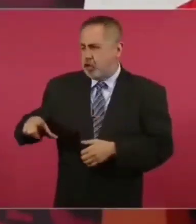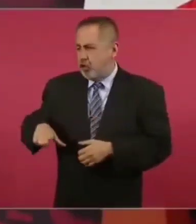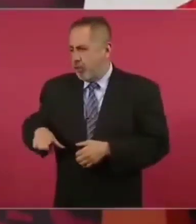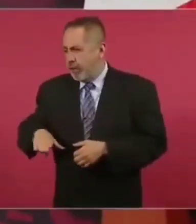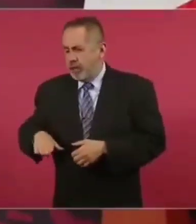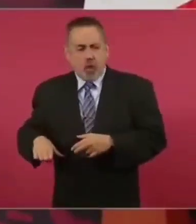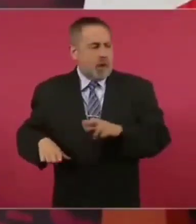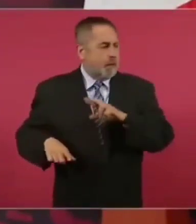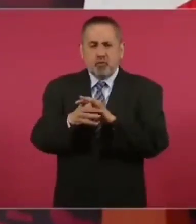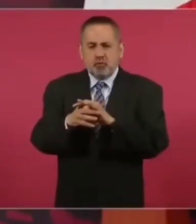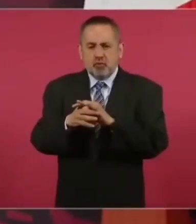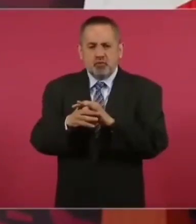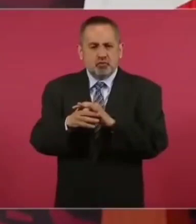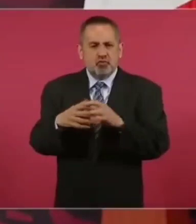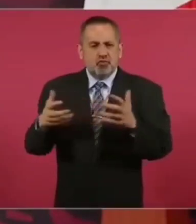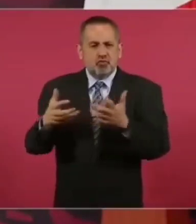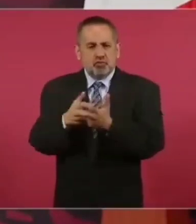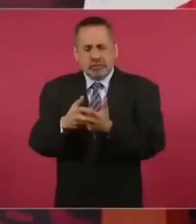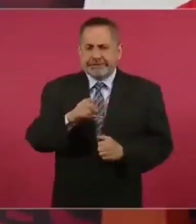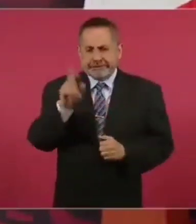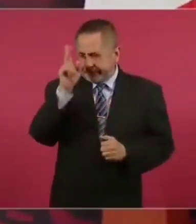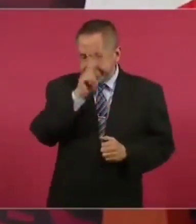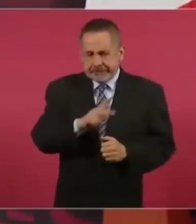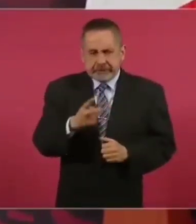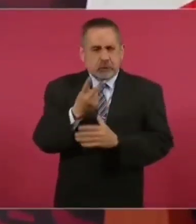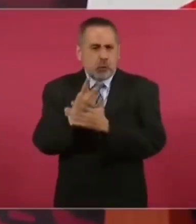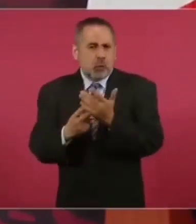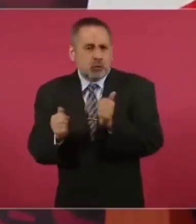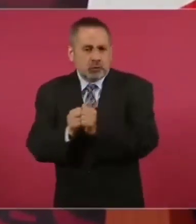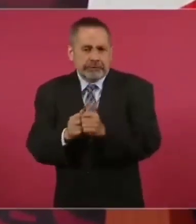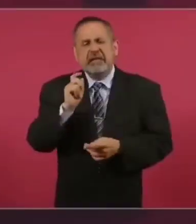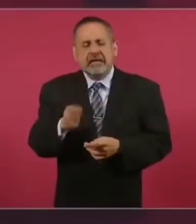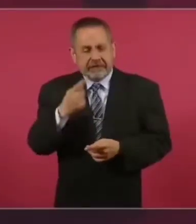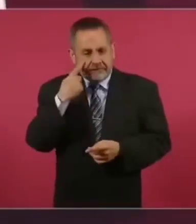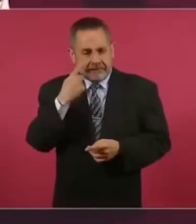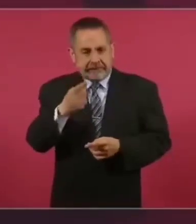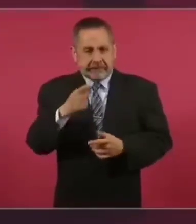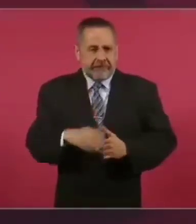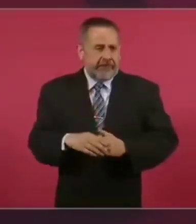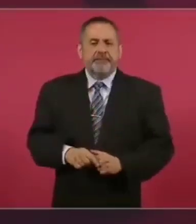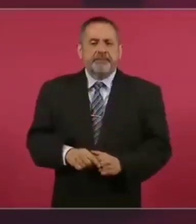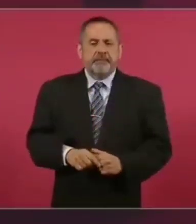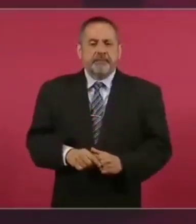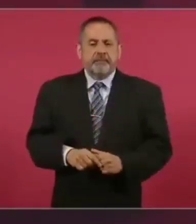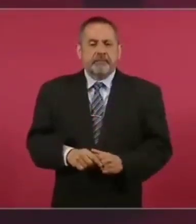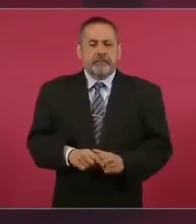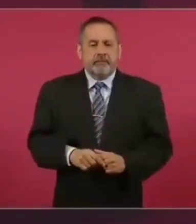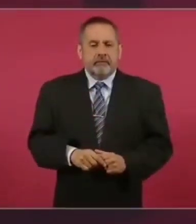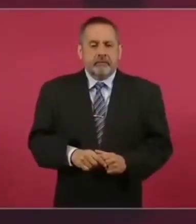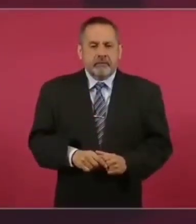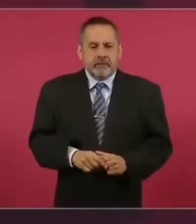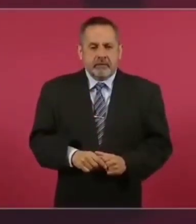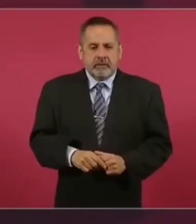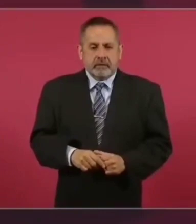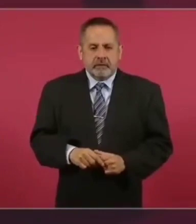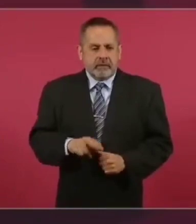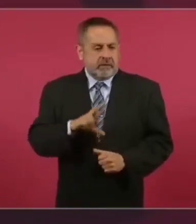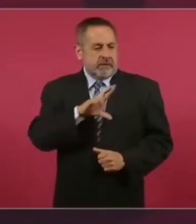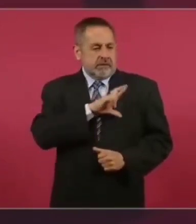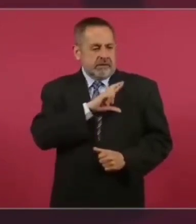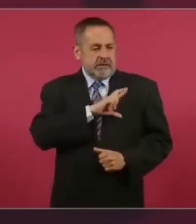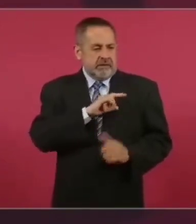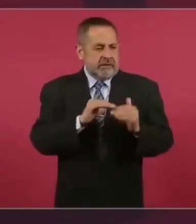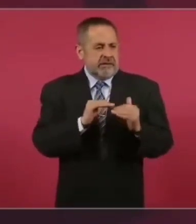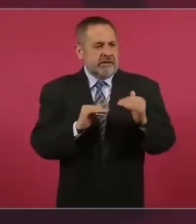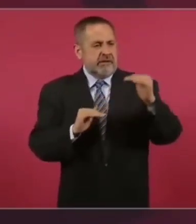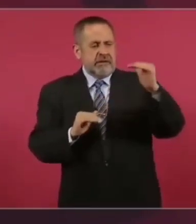y llega al extremo, como lo estamos viendo, como sucedió, que lo privado se sitúa por